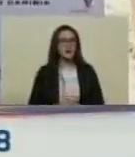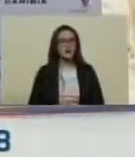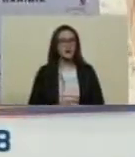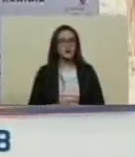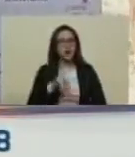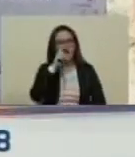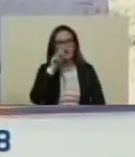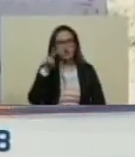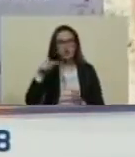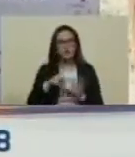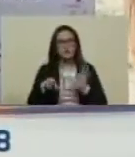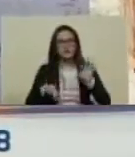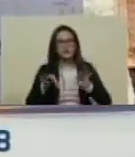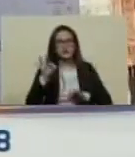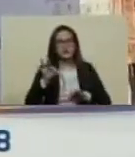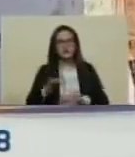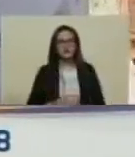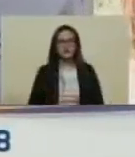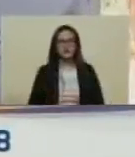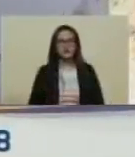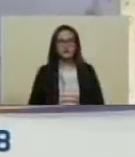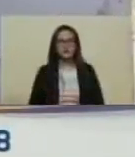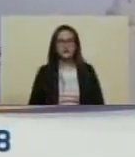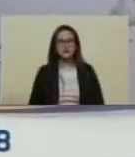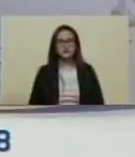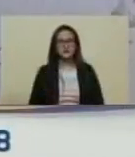el año 2013.